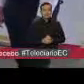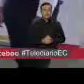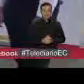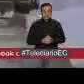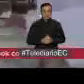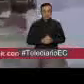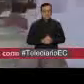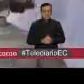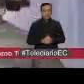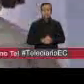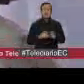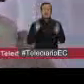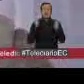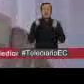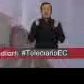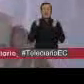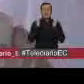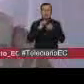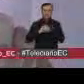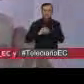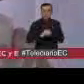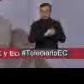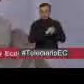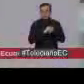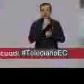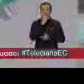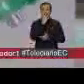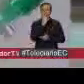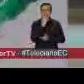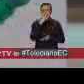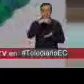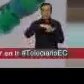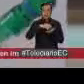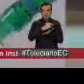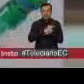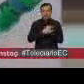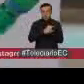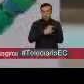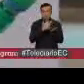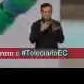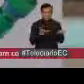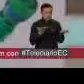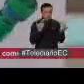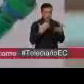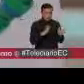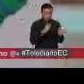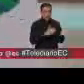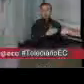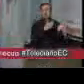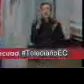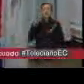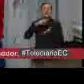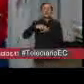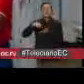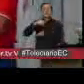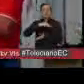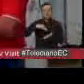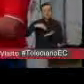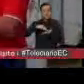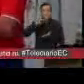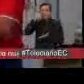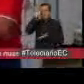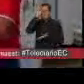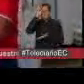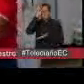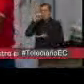Como parte de la campaña solidaria Oxígeno para Guayas, el insumo también llega hasta la provincia de Manabí. El Hospital Móvil